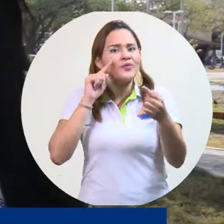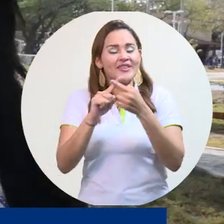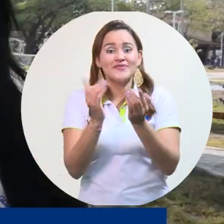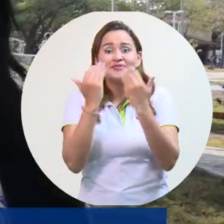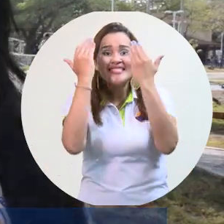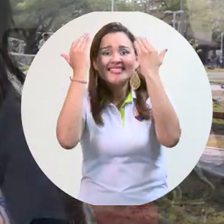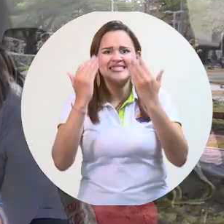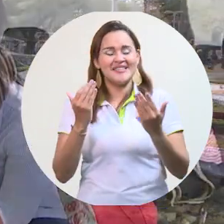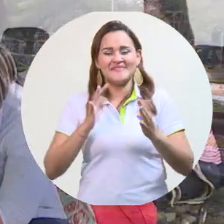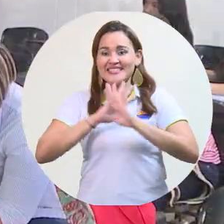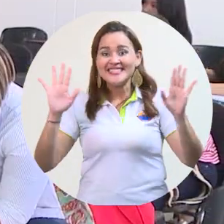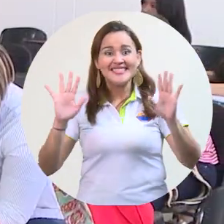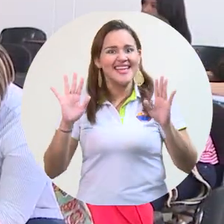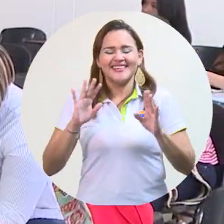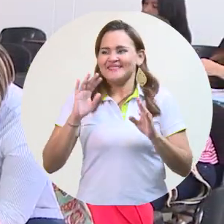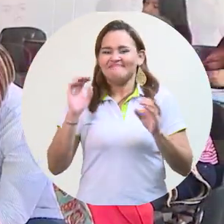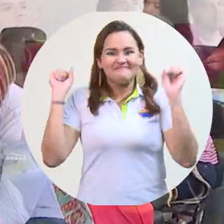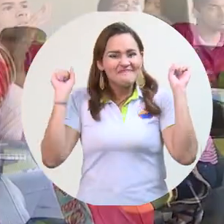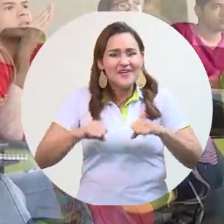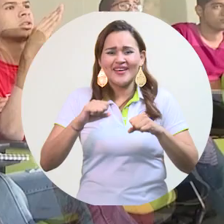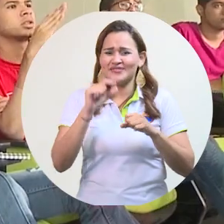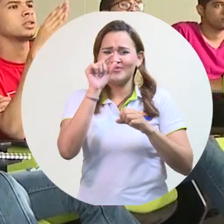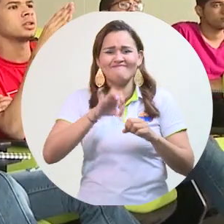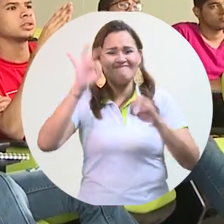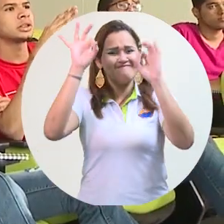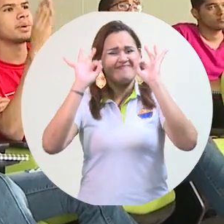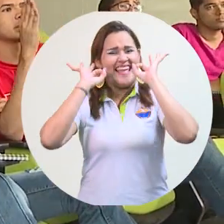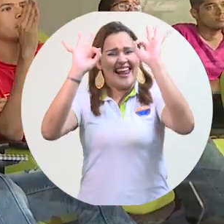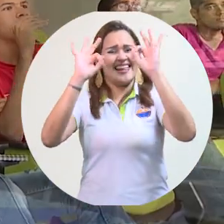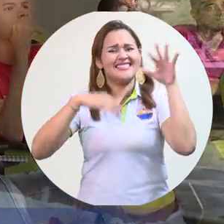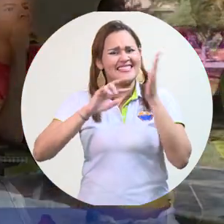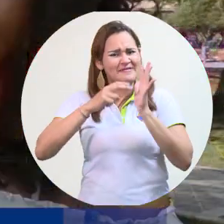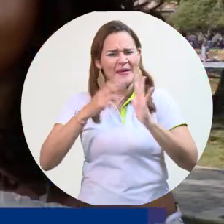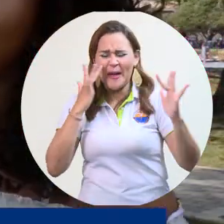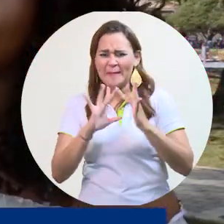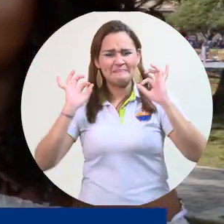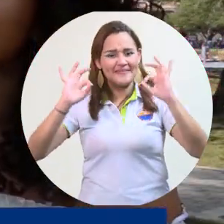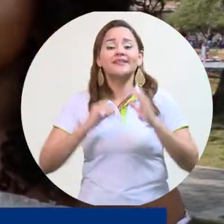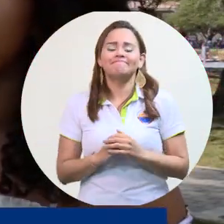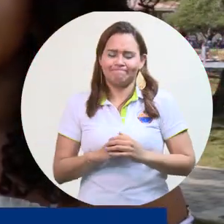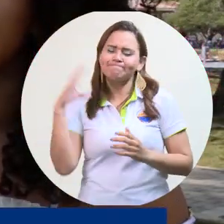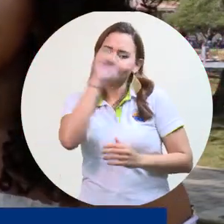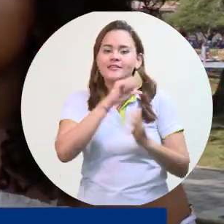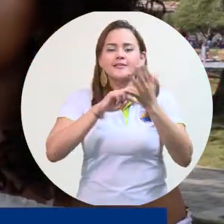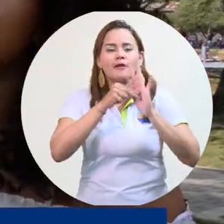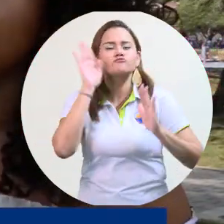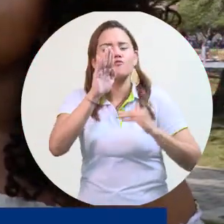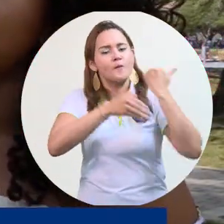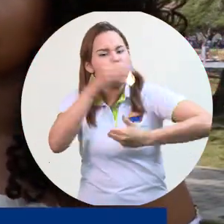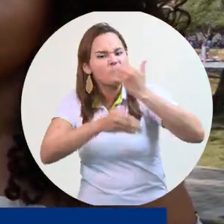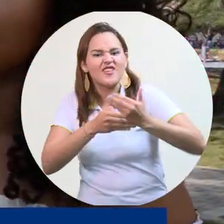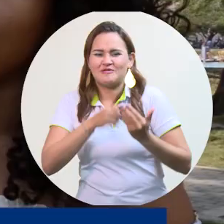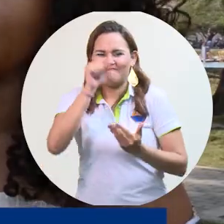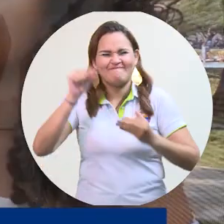da garantía de que nuestra formación profesional es de alta calidad. Seguimos avanzando, que se mejoró la calidad en los procesos y que nos